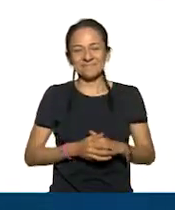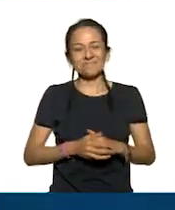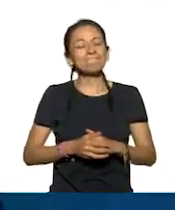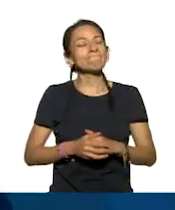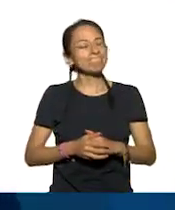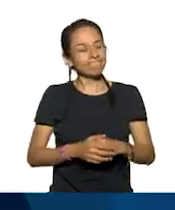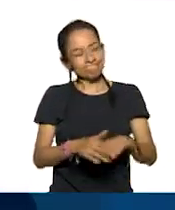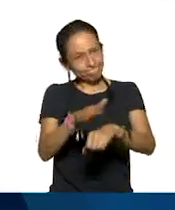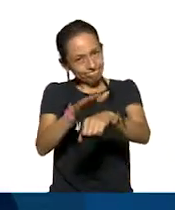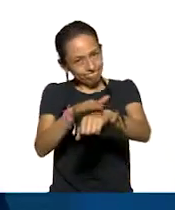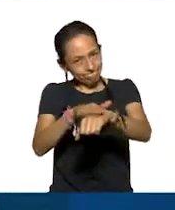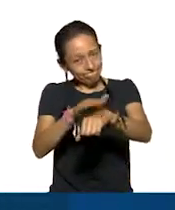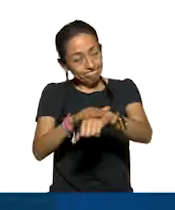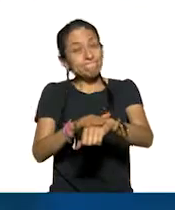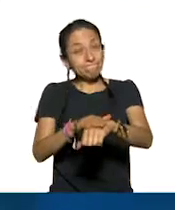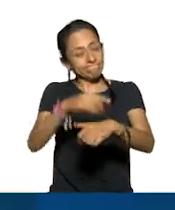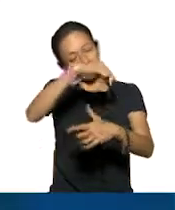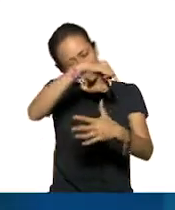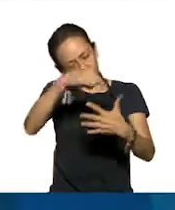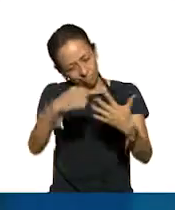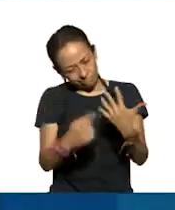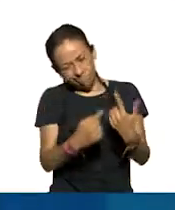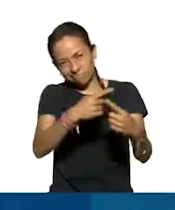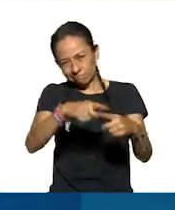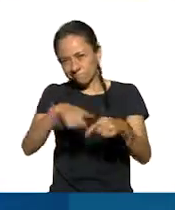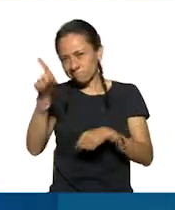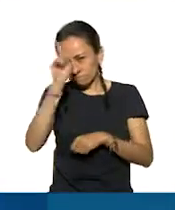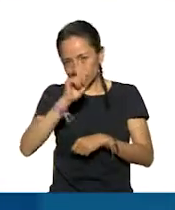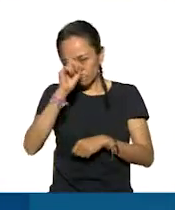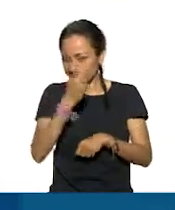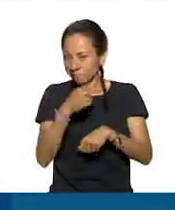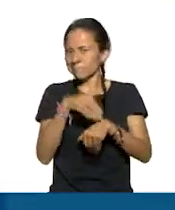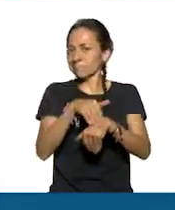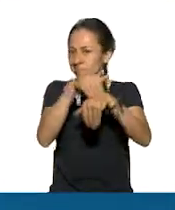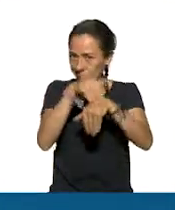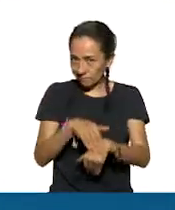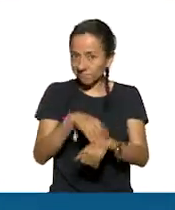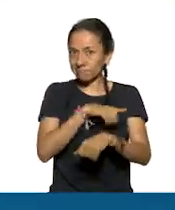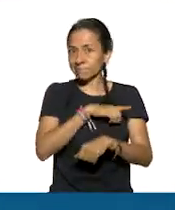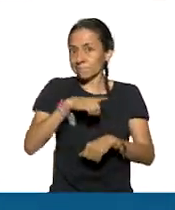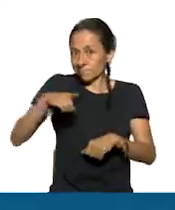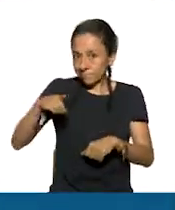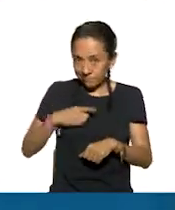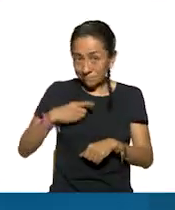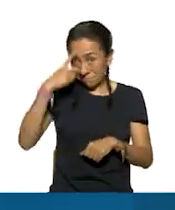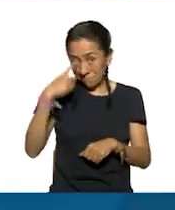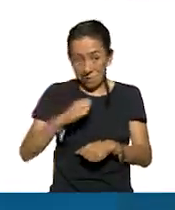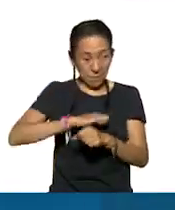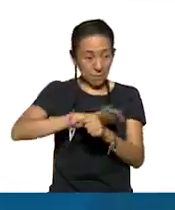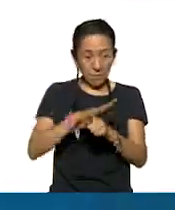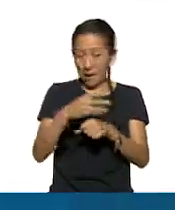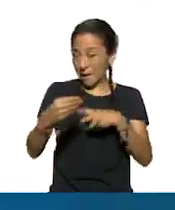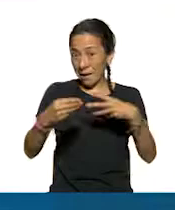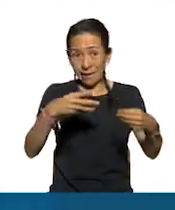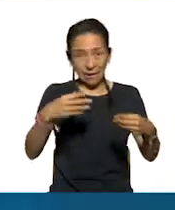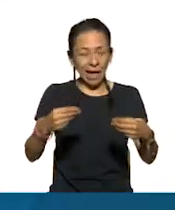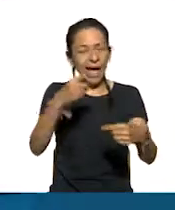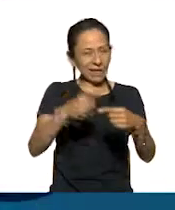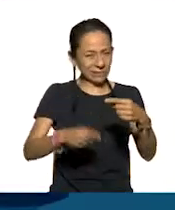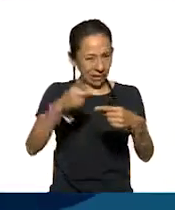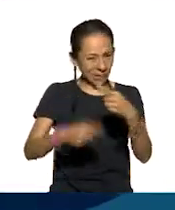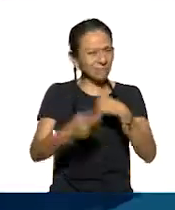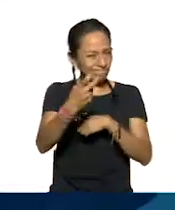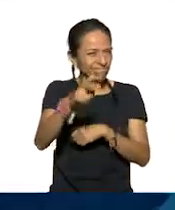Es muy importante continuar con las recomendaciones para evitar contagios de COVID. Trata de